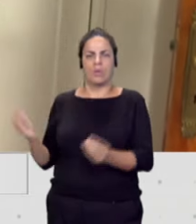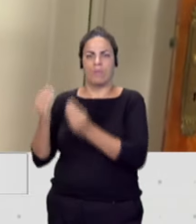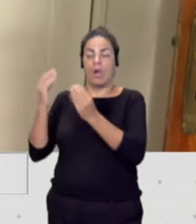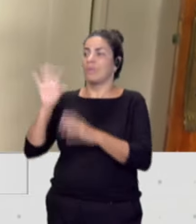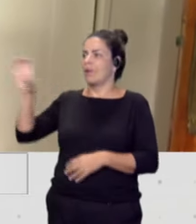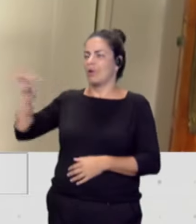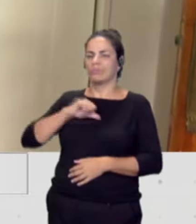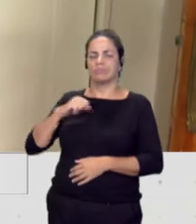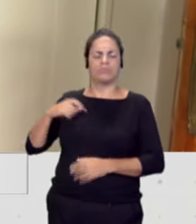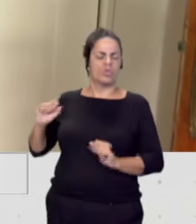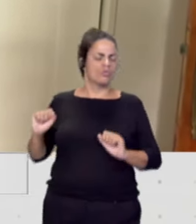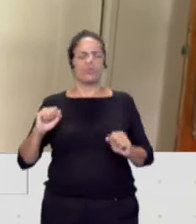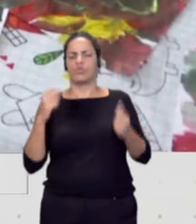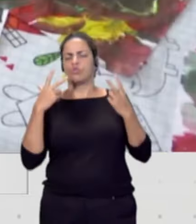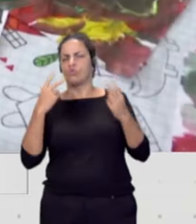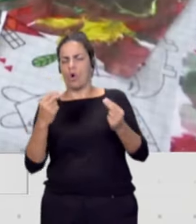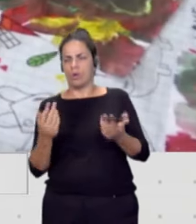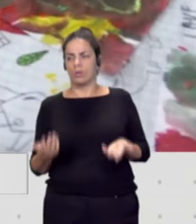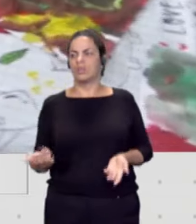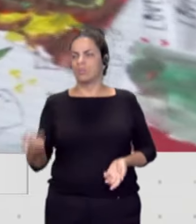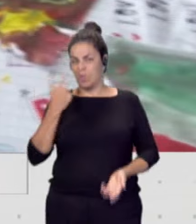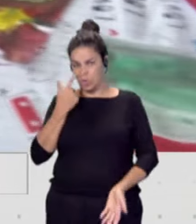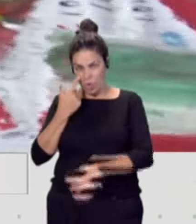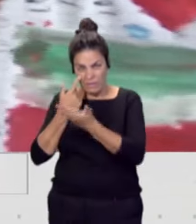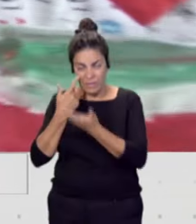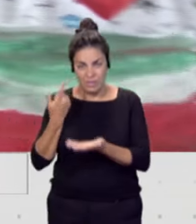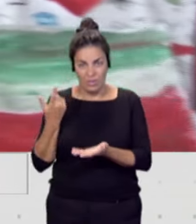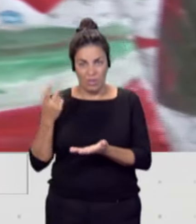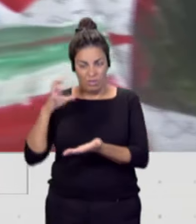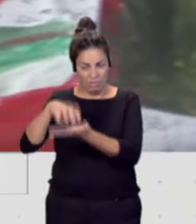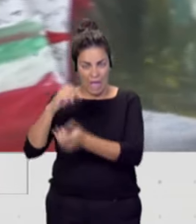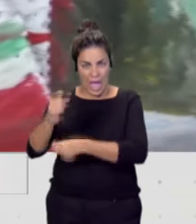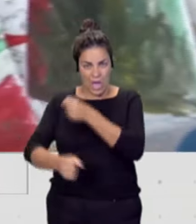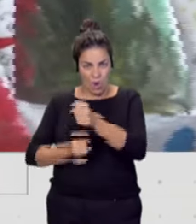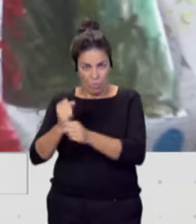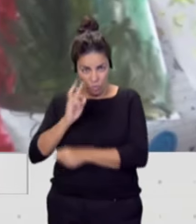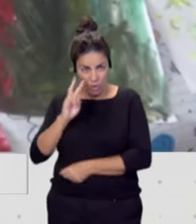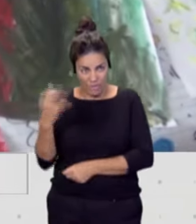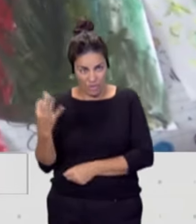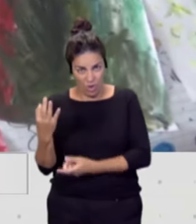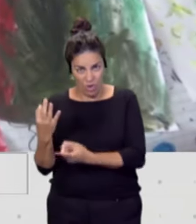plano. Pero ¿tú has visto lo que son las instalaciones del aeropuerto? O sea,